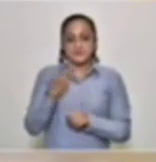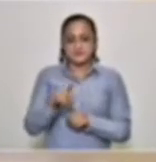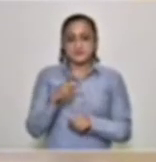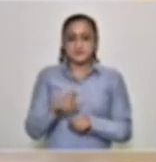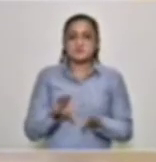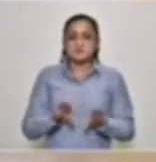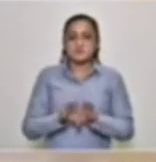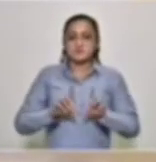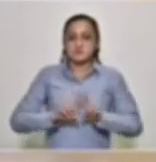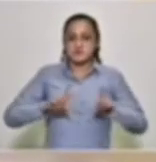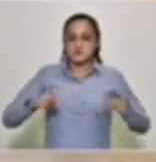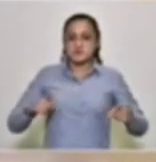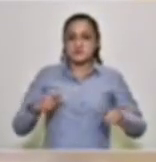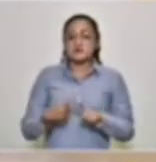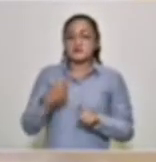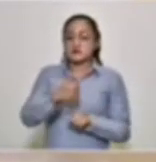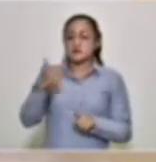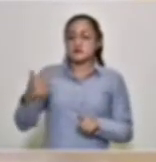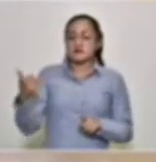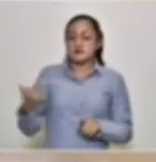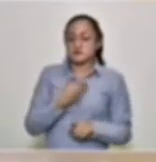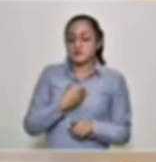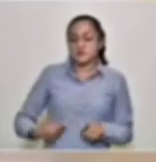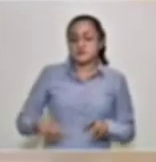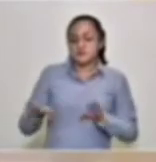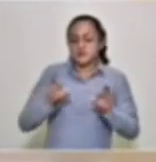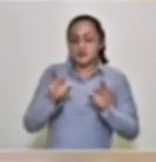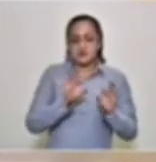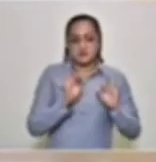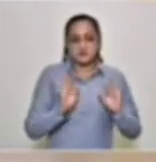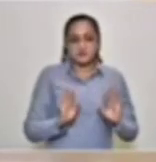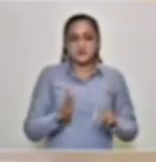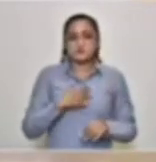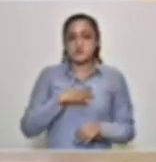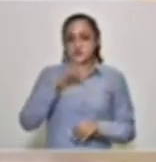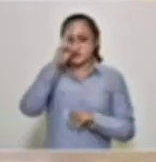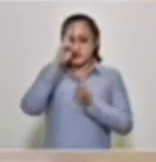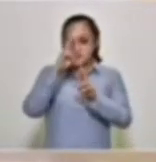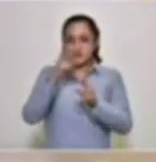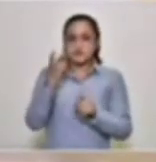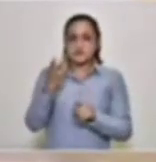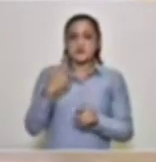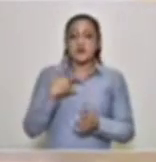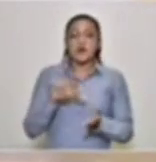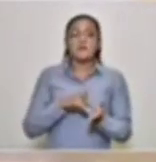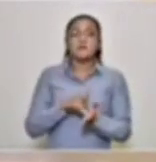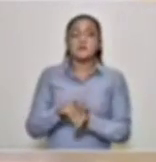está desarrollando cada alcalde electo. Yo respetaré y apoyaré.